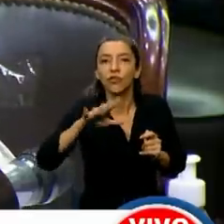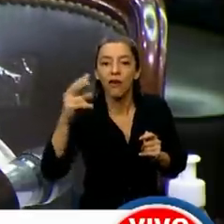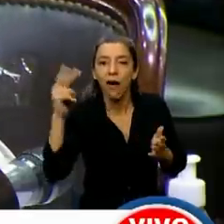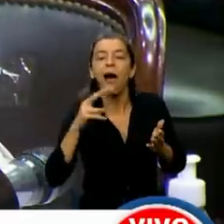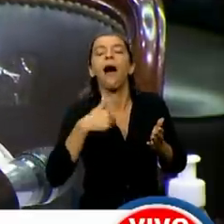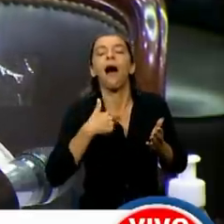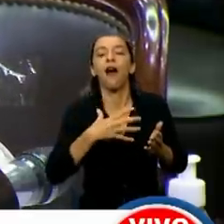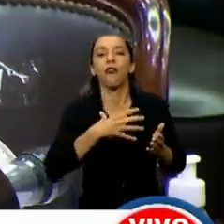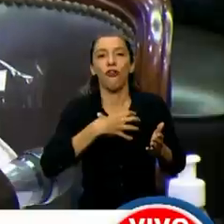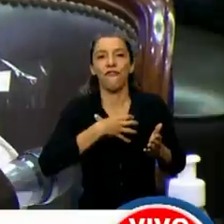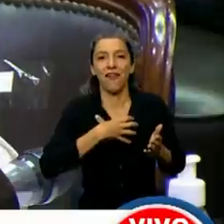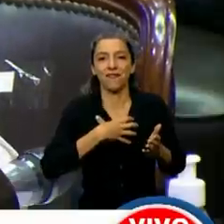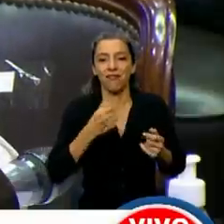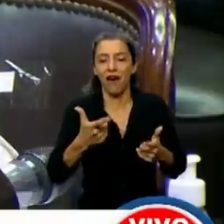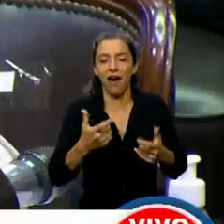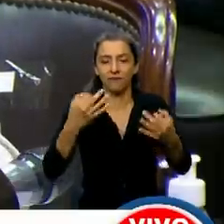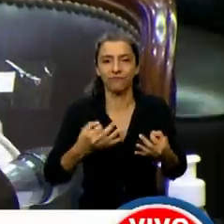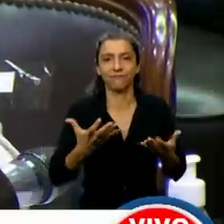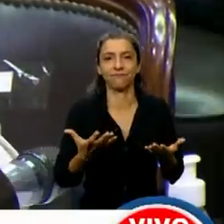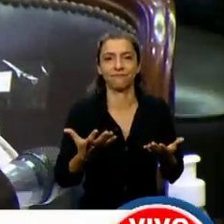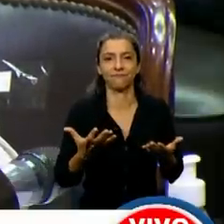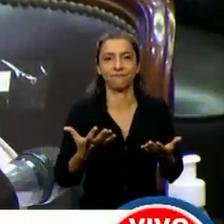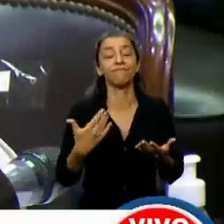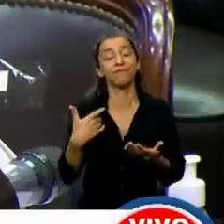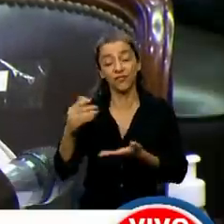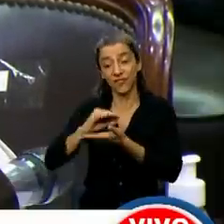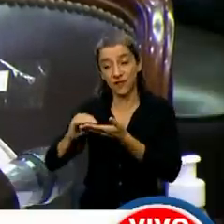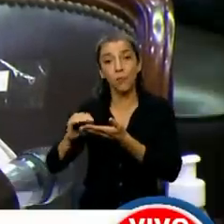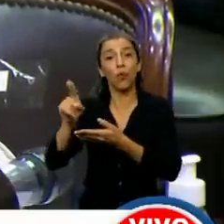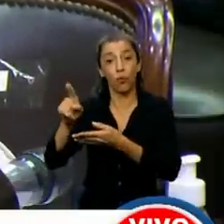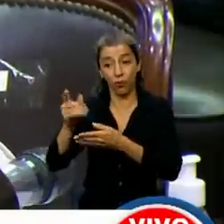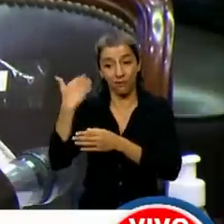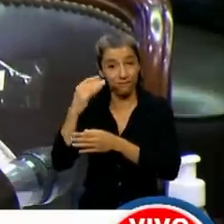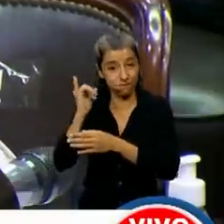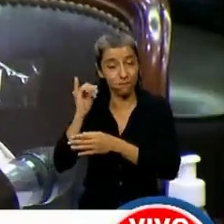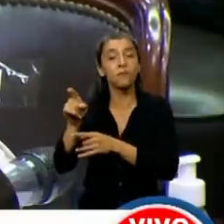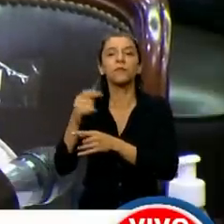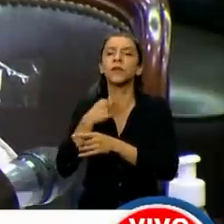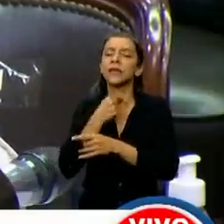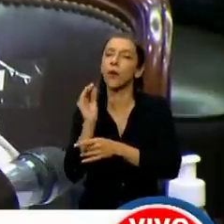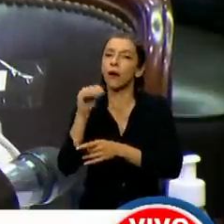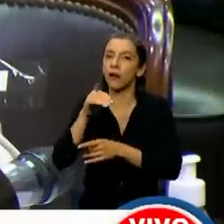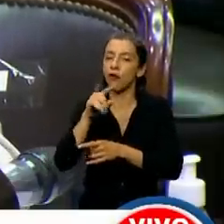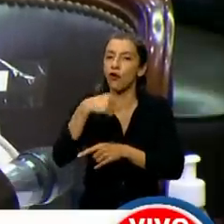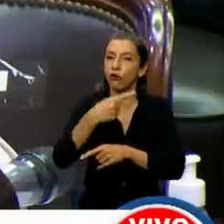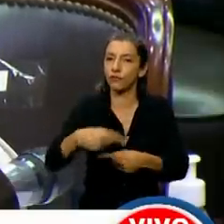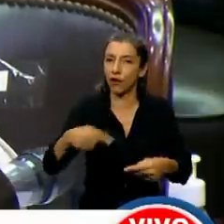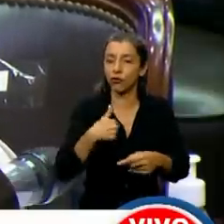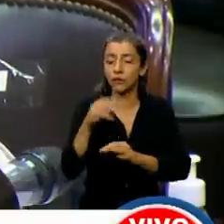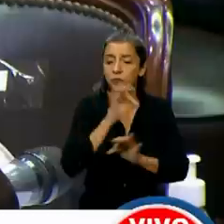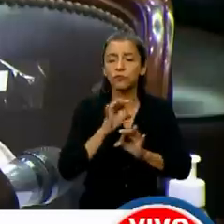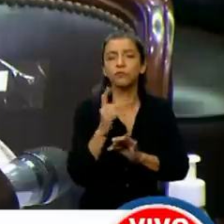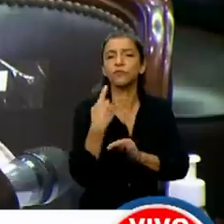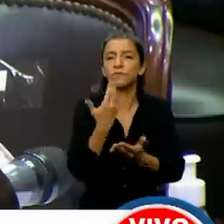que propone la diputada karla carrillo quiero agregarle otro elemento otro proyecto que venimos impulsando y que esta cámara